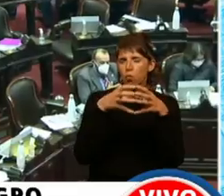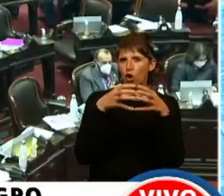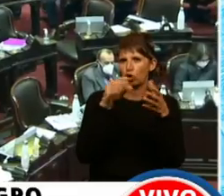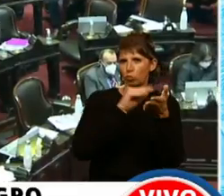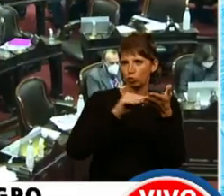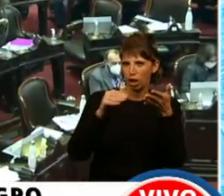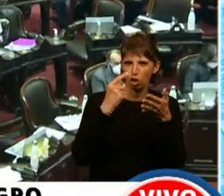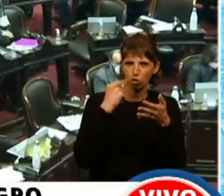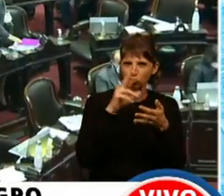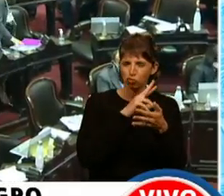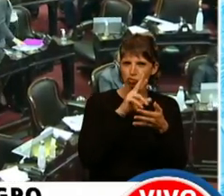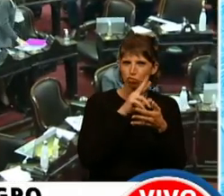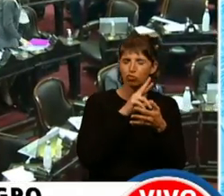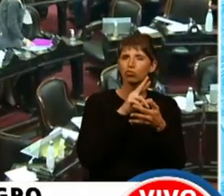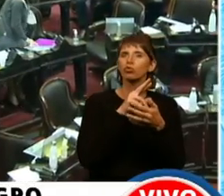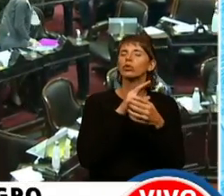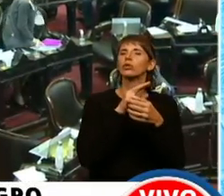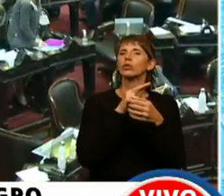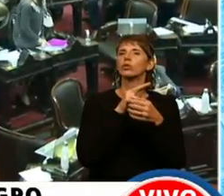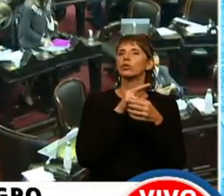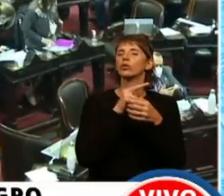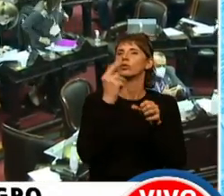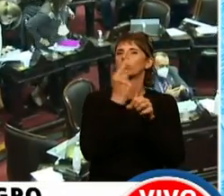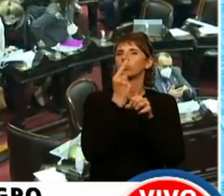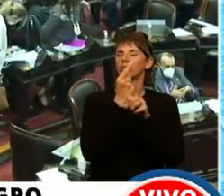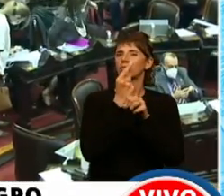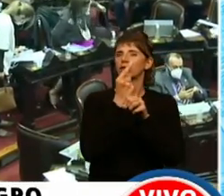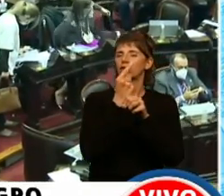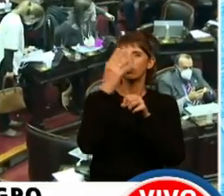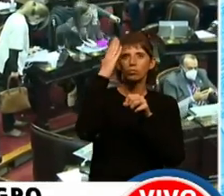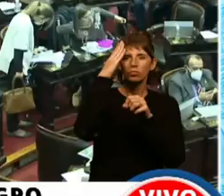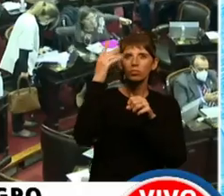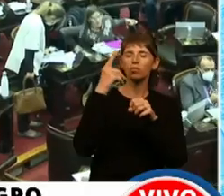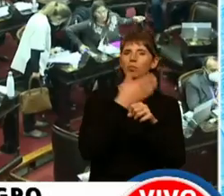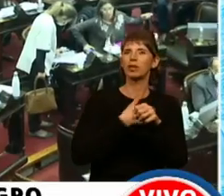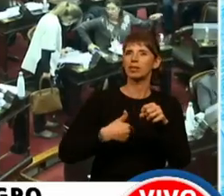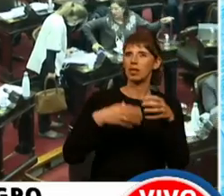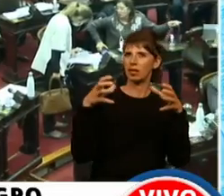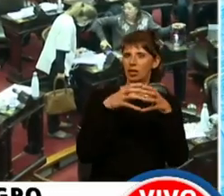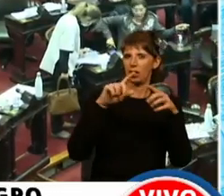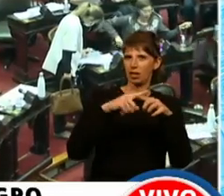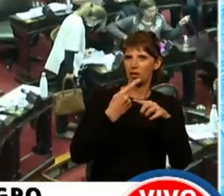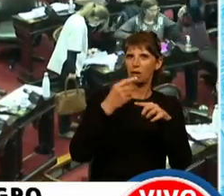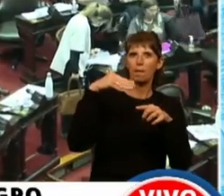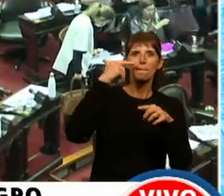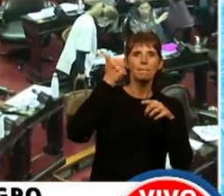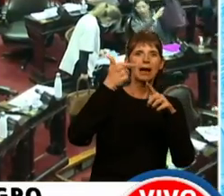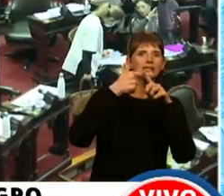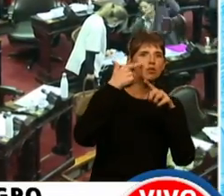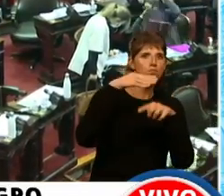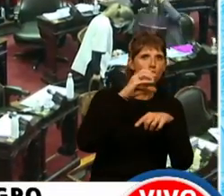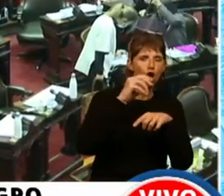legisladoras encabezado por el presidente del bloque máximo kirchner por liliana swing